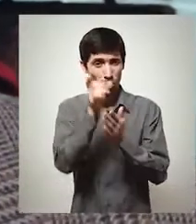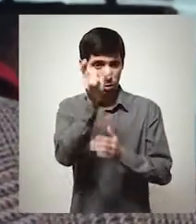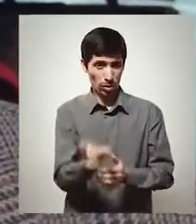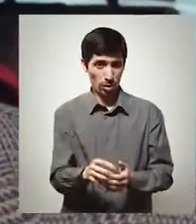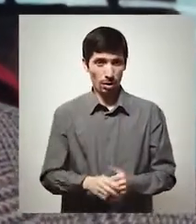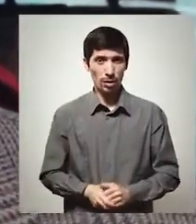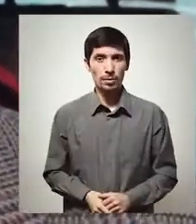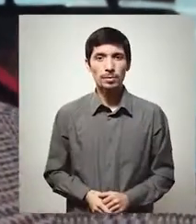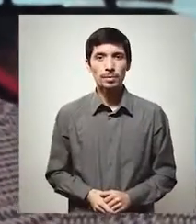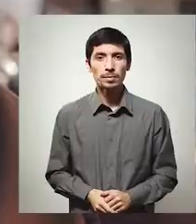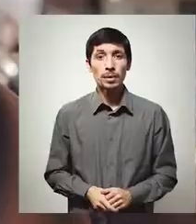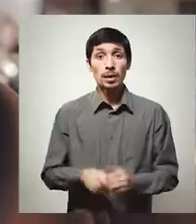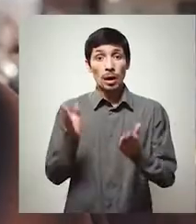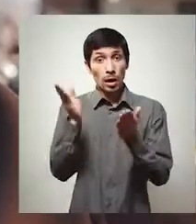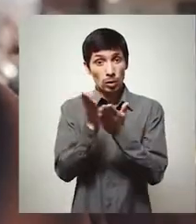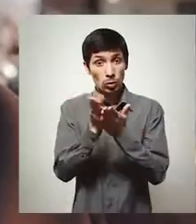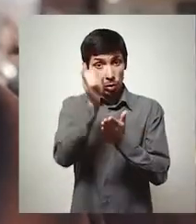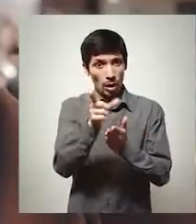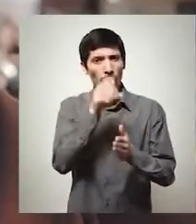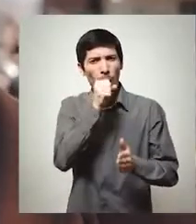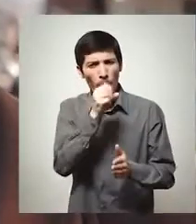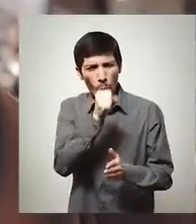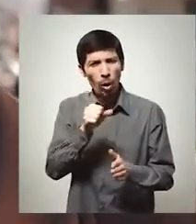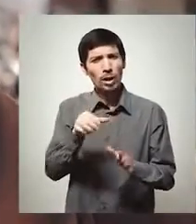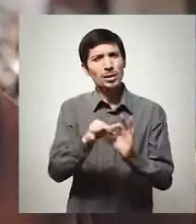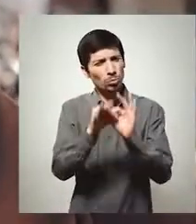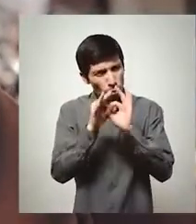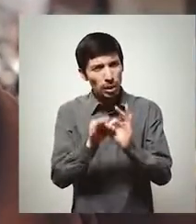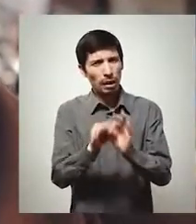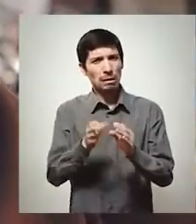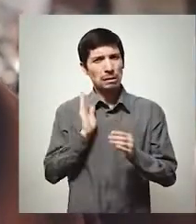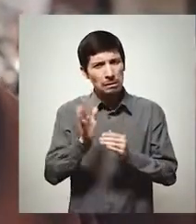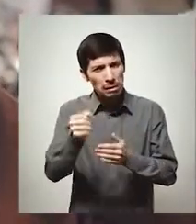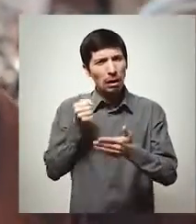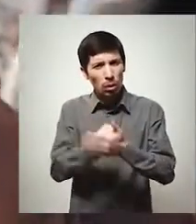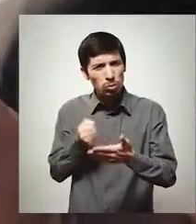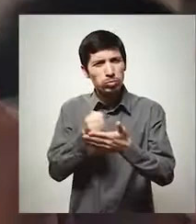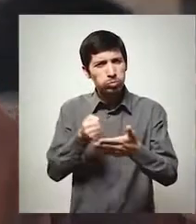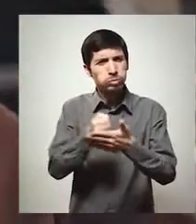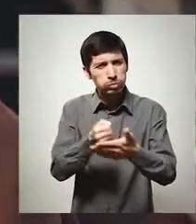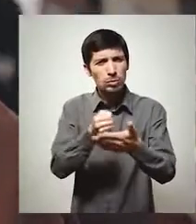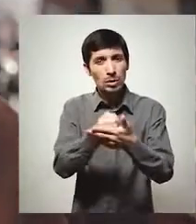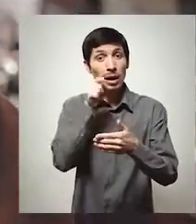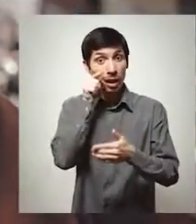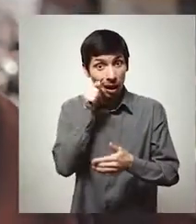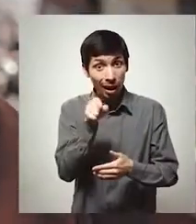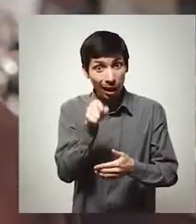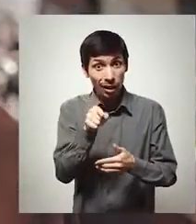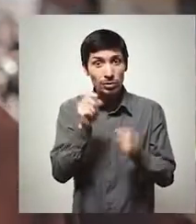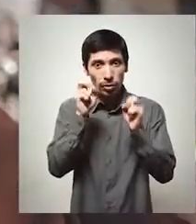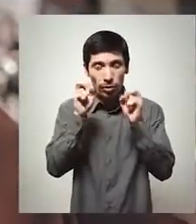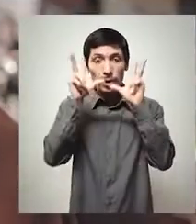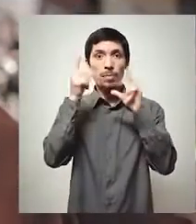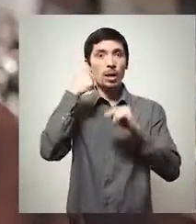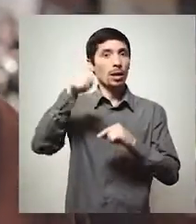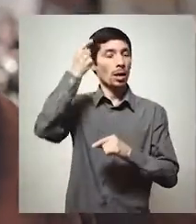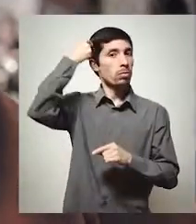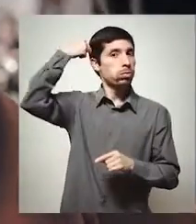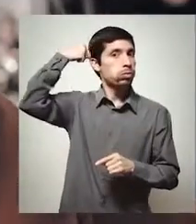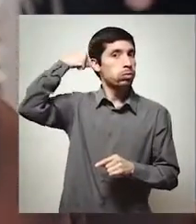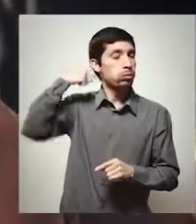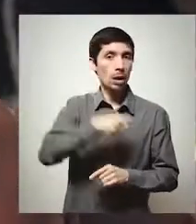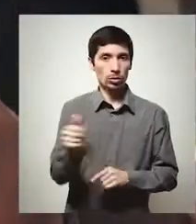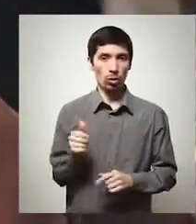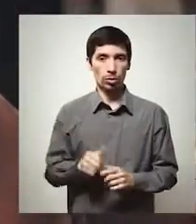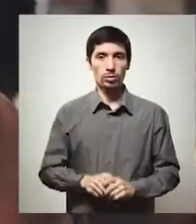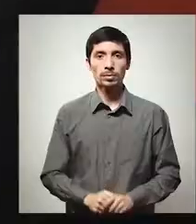al movimiento estudiantil. Así que a los estudiantes, por el aguante, por la fuerza, muchas gracias, y que sigan tirando para arriba, porque eso es lo que nos